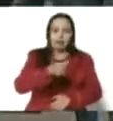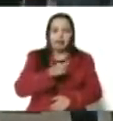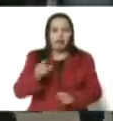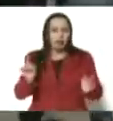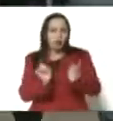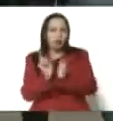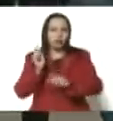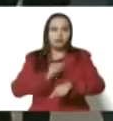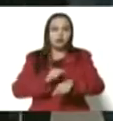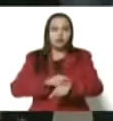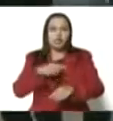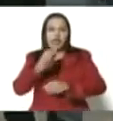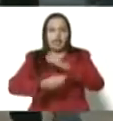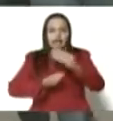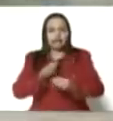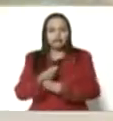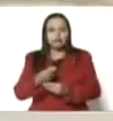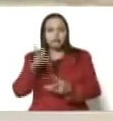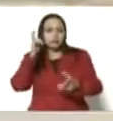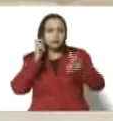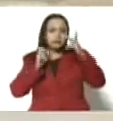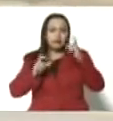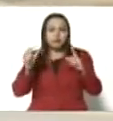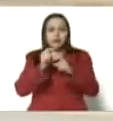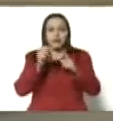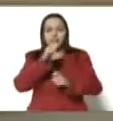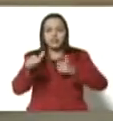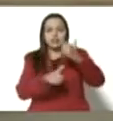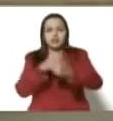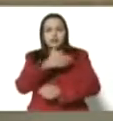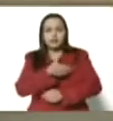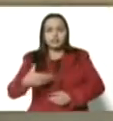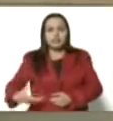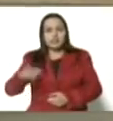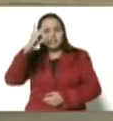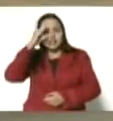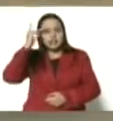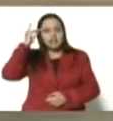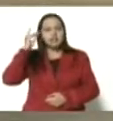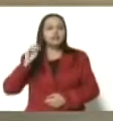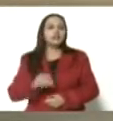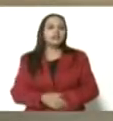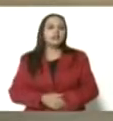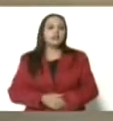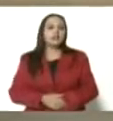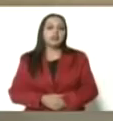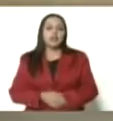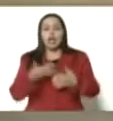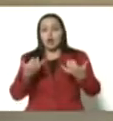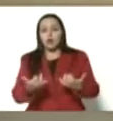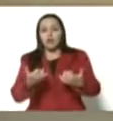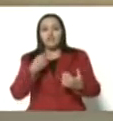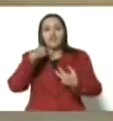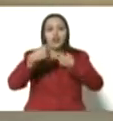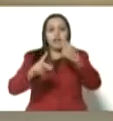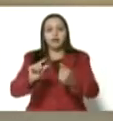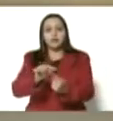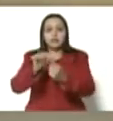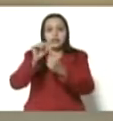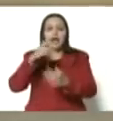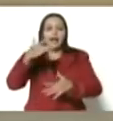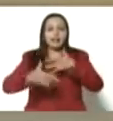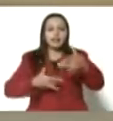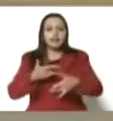pocos minutos ya estaremos escuchando a la vicepresidenta ejecutiva de la República, Delcy Rodríguez, quien va a llevar la vocería principal en esta